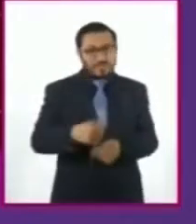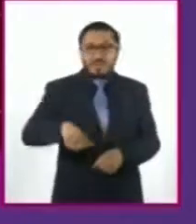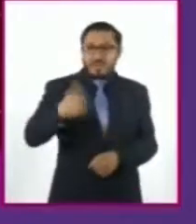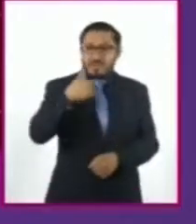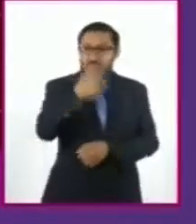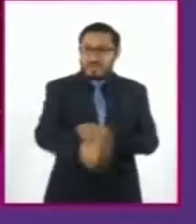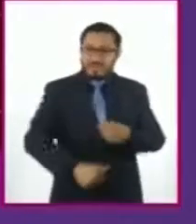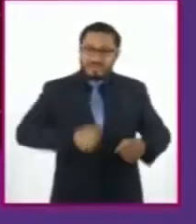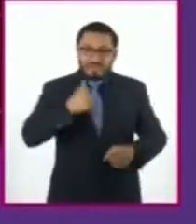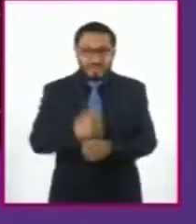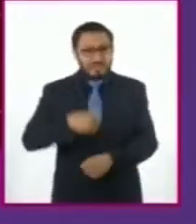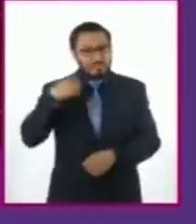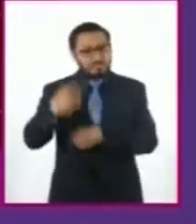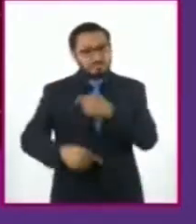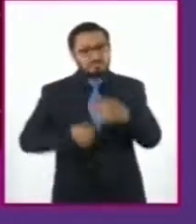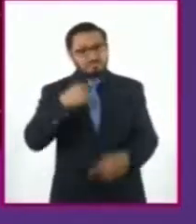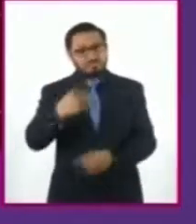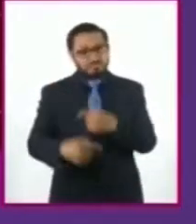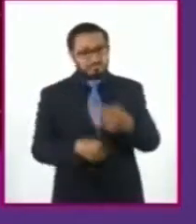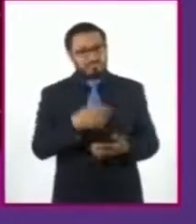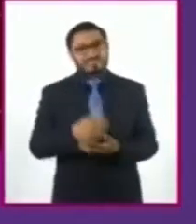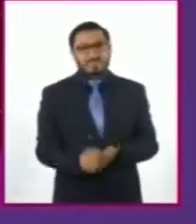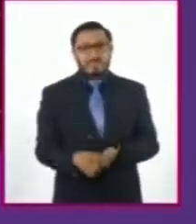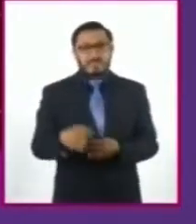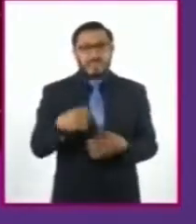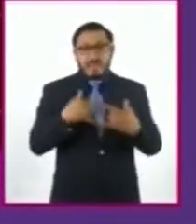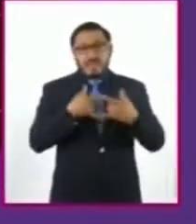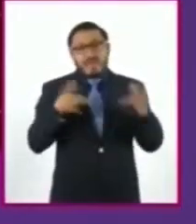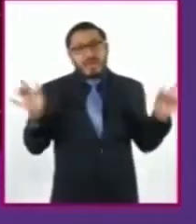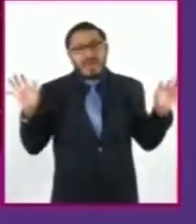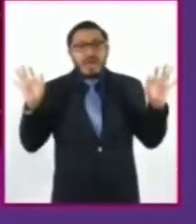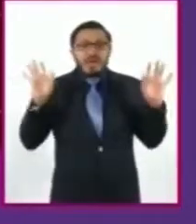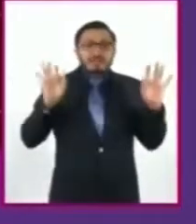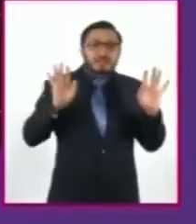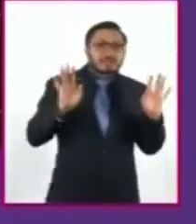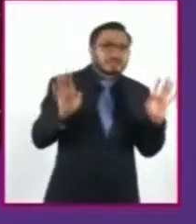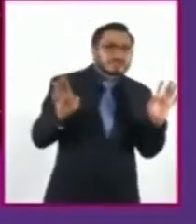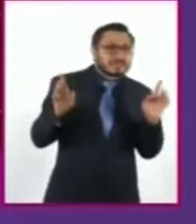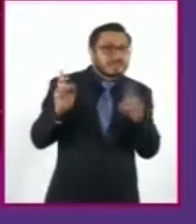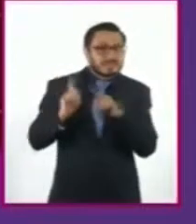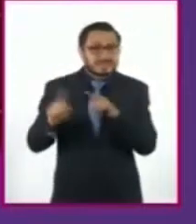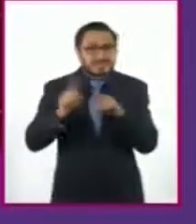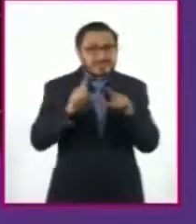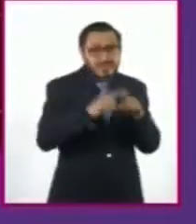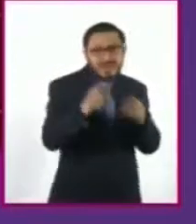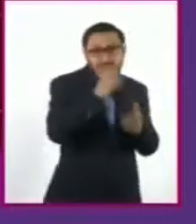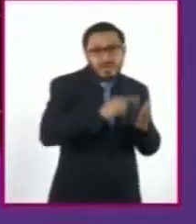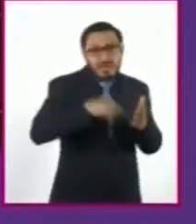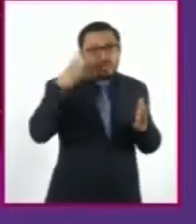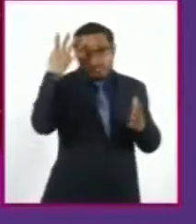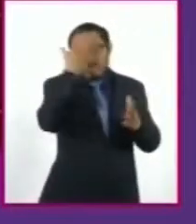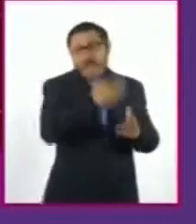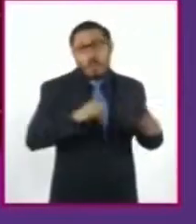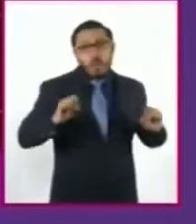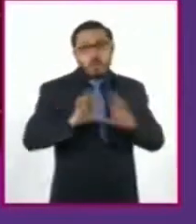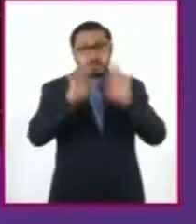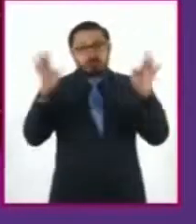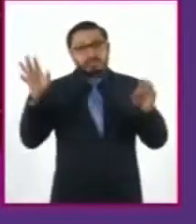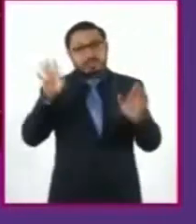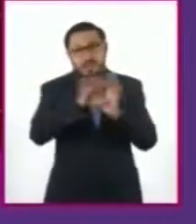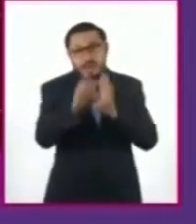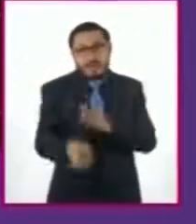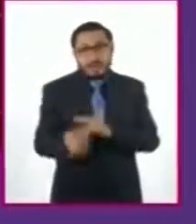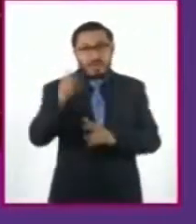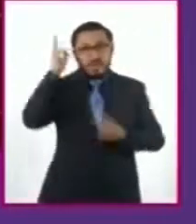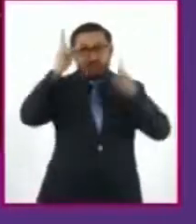consecutivos y me ha abierto las puertas a maravillosos lugares, como sería poder visitar una academia de béisbol